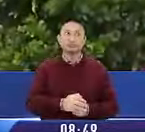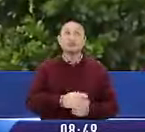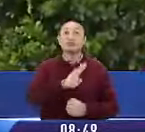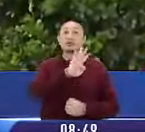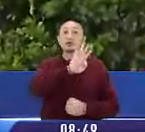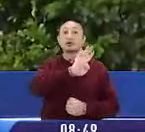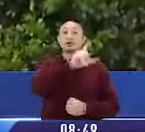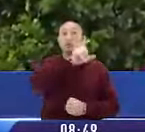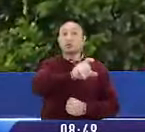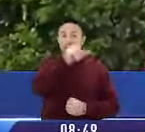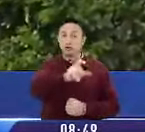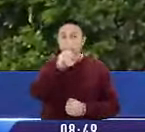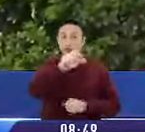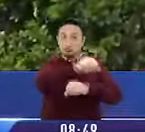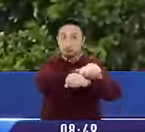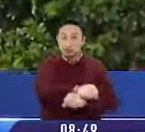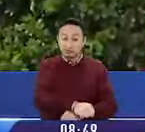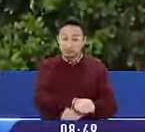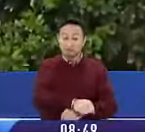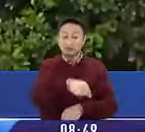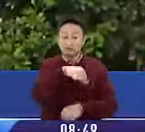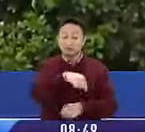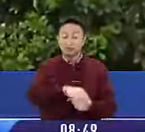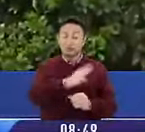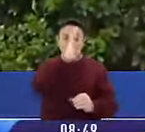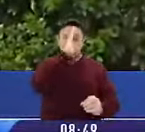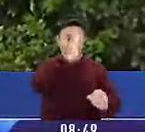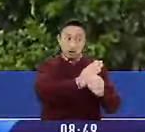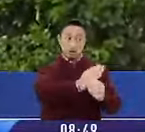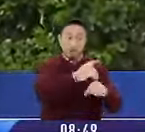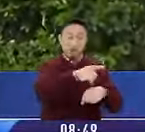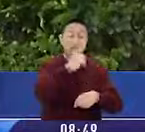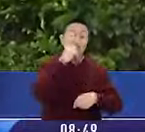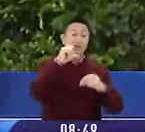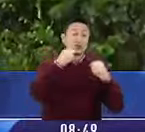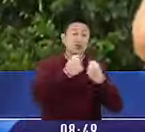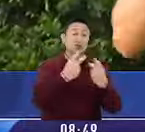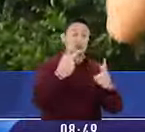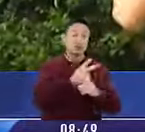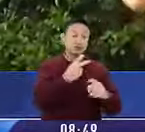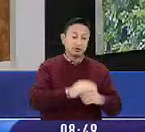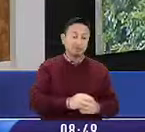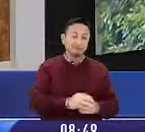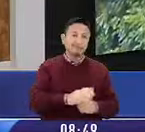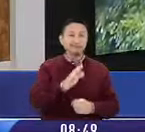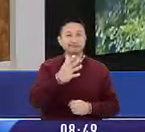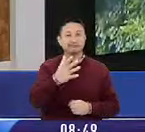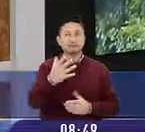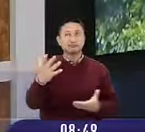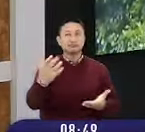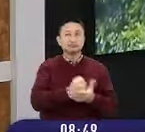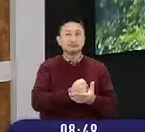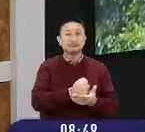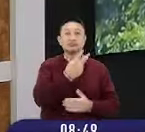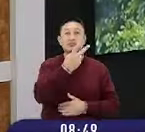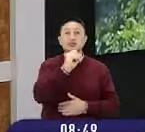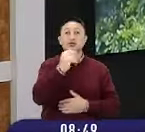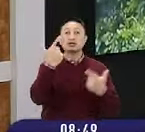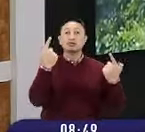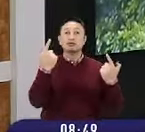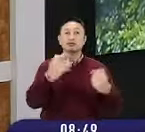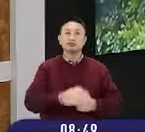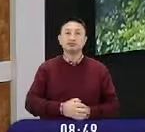4 sujetos calificados como objetivos de alto valor y decomisado aproximadamente 20 armas de